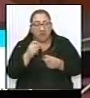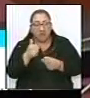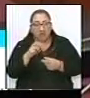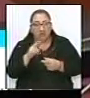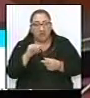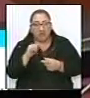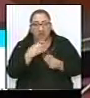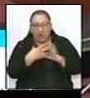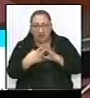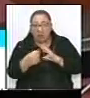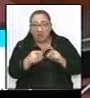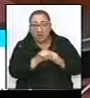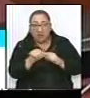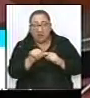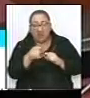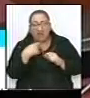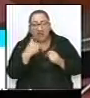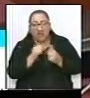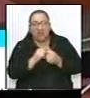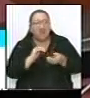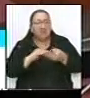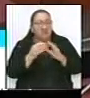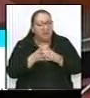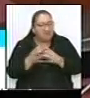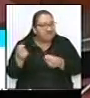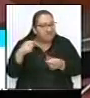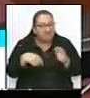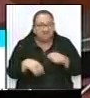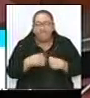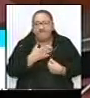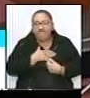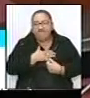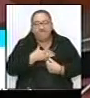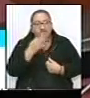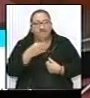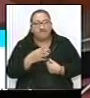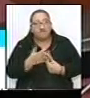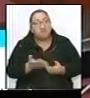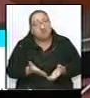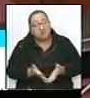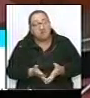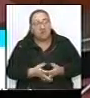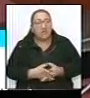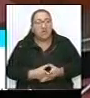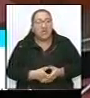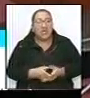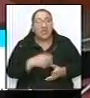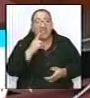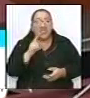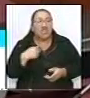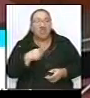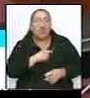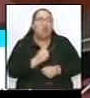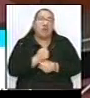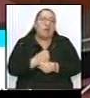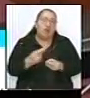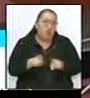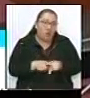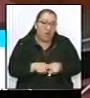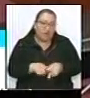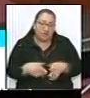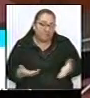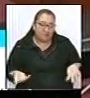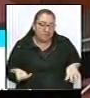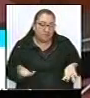Amayo, de que es por la comodidad, de que no asistimos, me parece realmente justificar el que no trabajemos. Y yo creo, digamos,